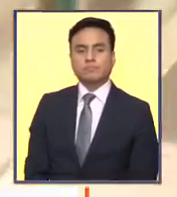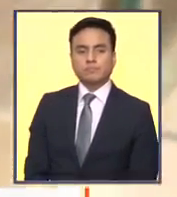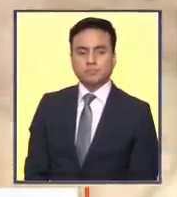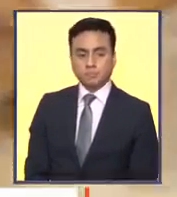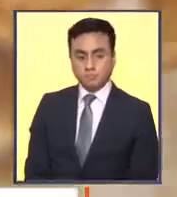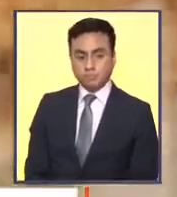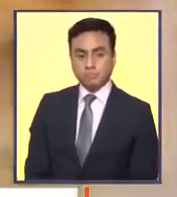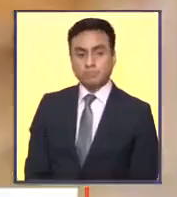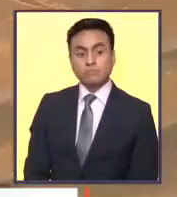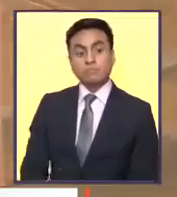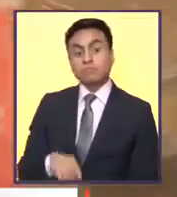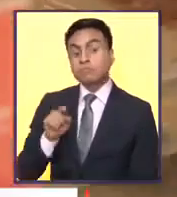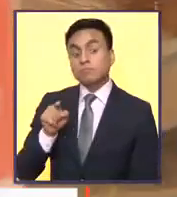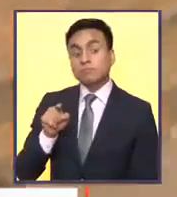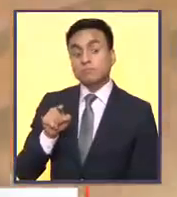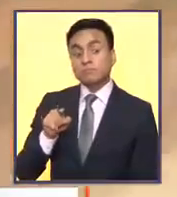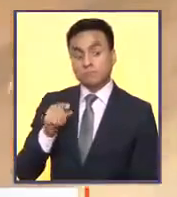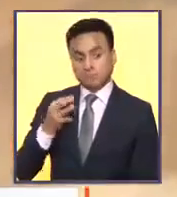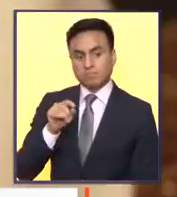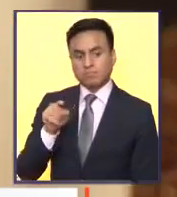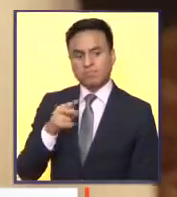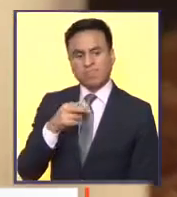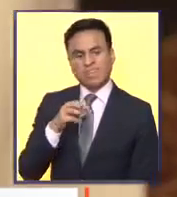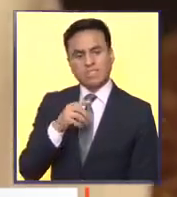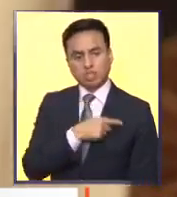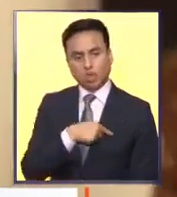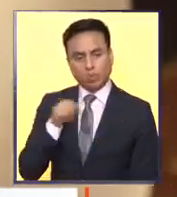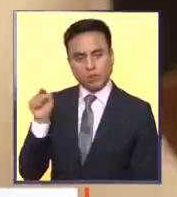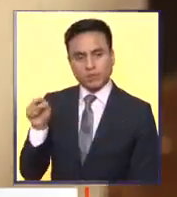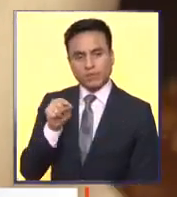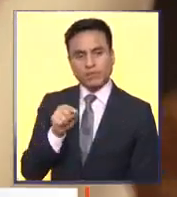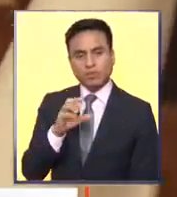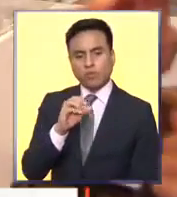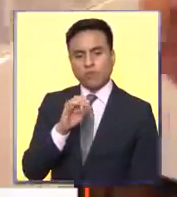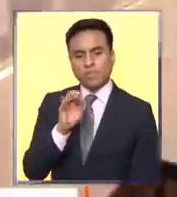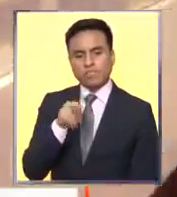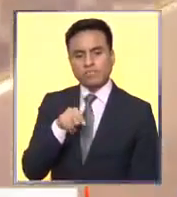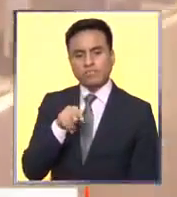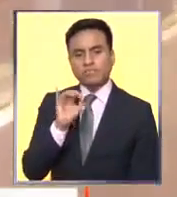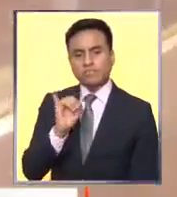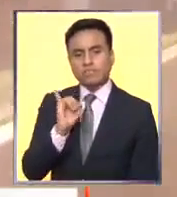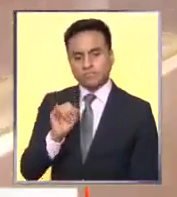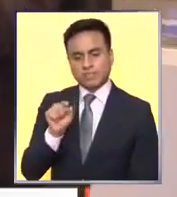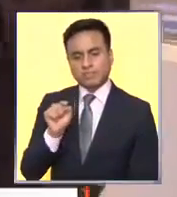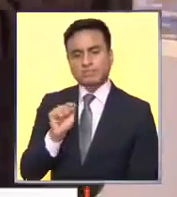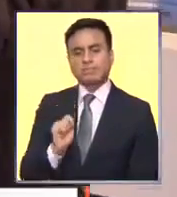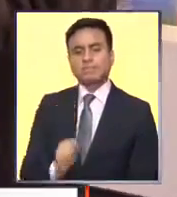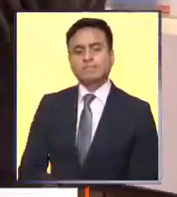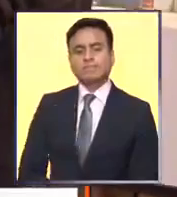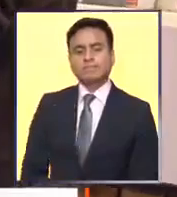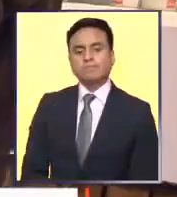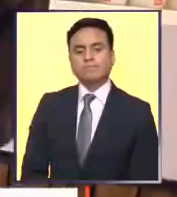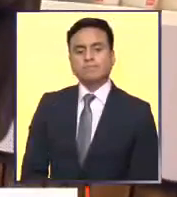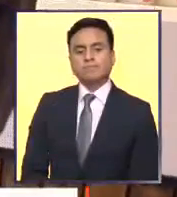Dulce de leche, de todas maneras. Esta, hazelnuts, uno de confeti, sí o sí.